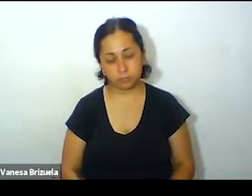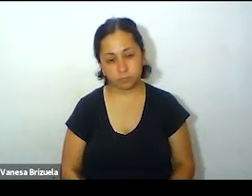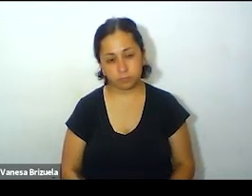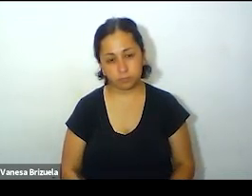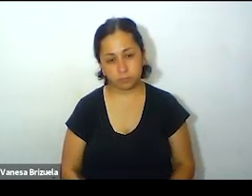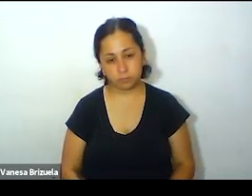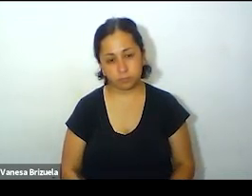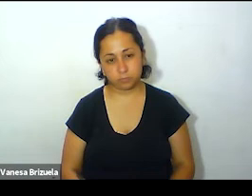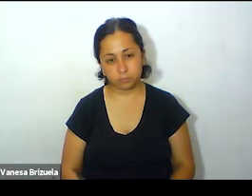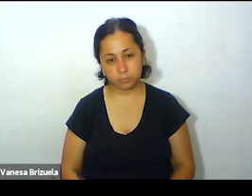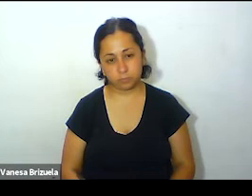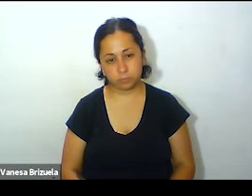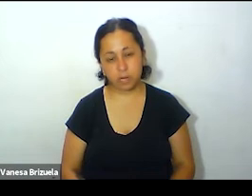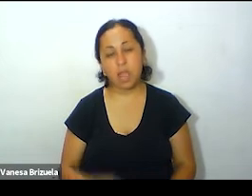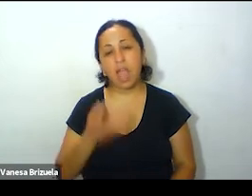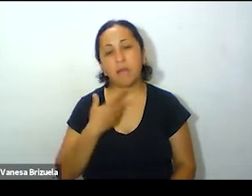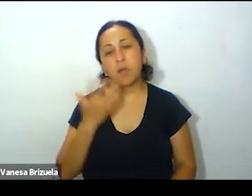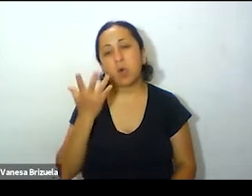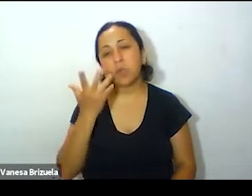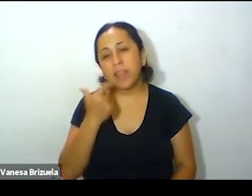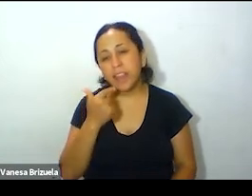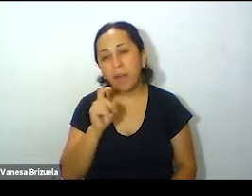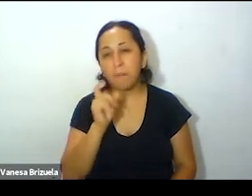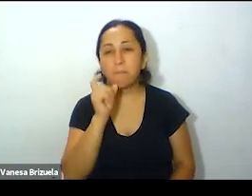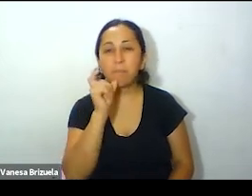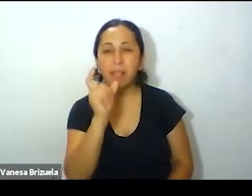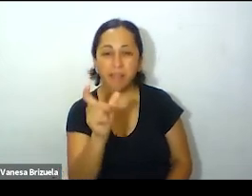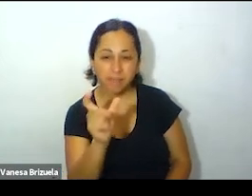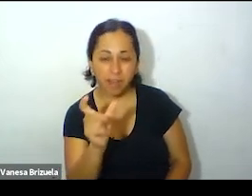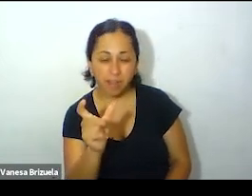mí me gustaría darle a esta palabra,